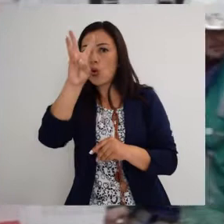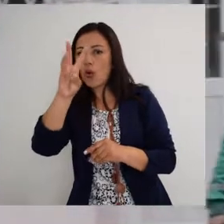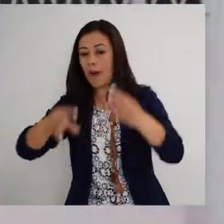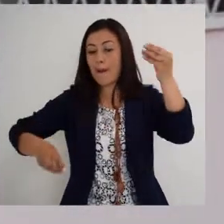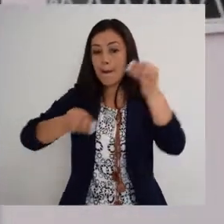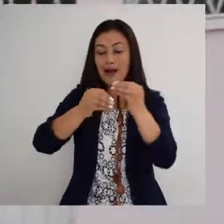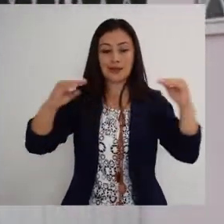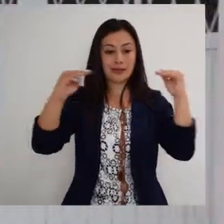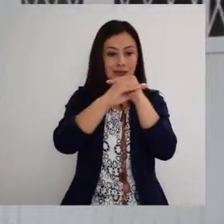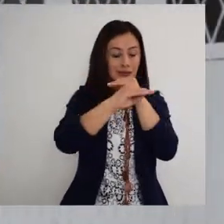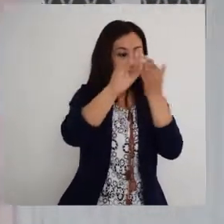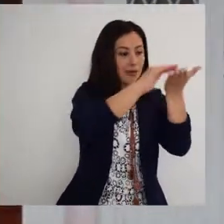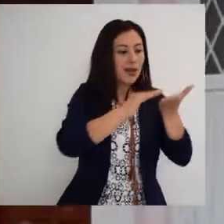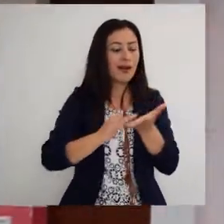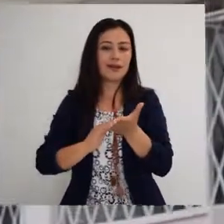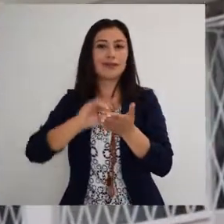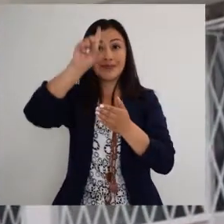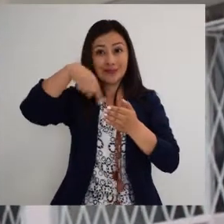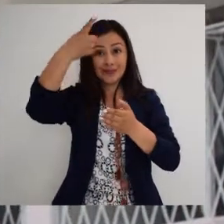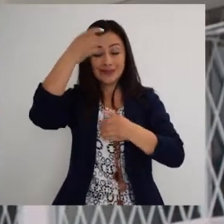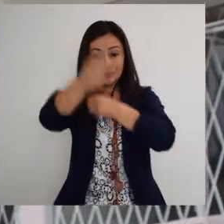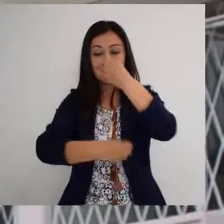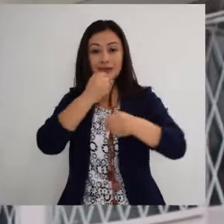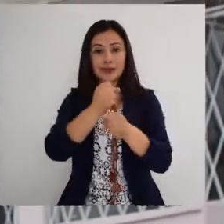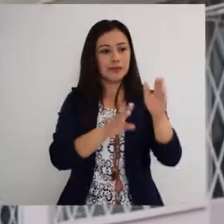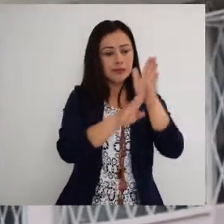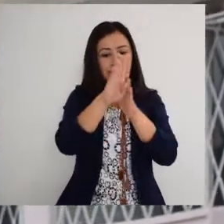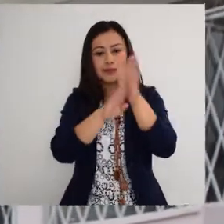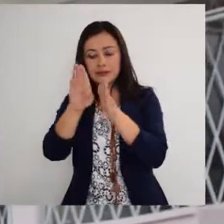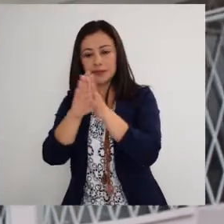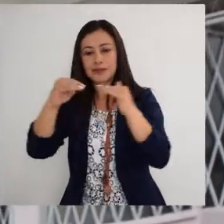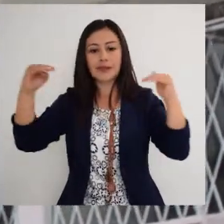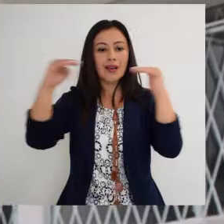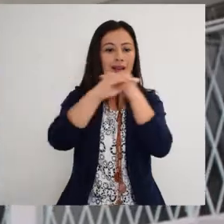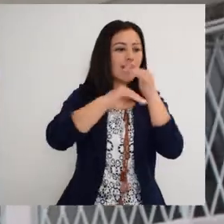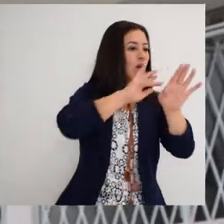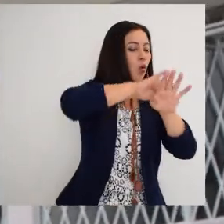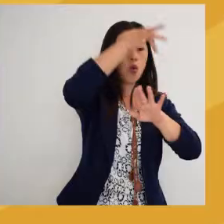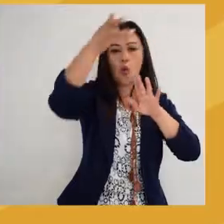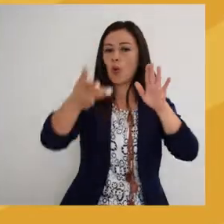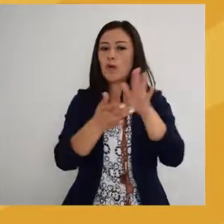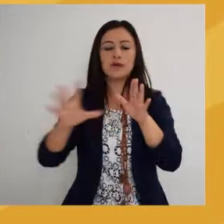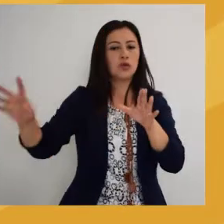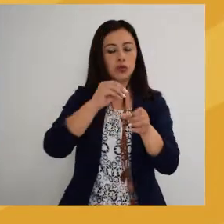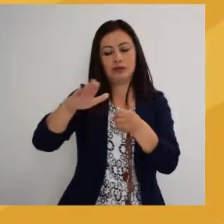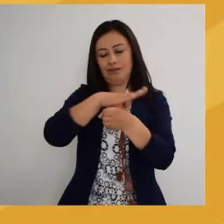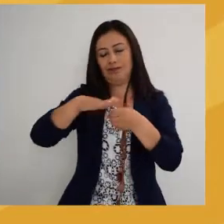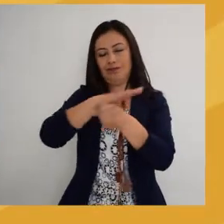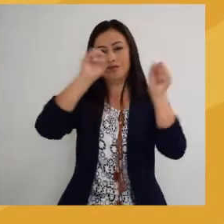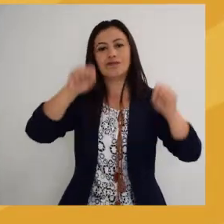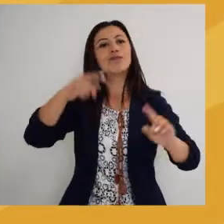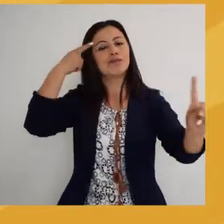unas 2 o 3 más y a ver si el año entrante podemos avanzar en dejar pavimentado este barrio.